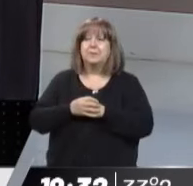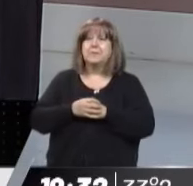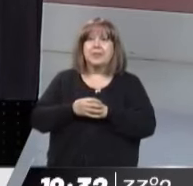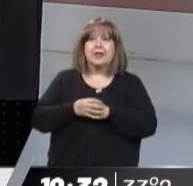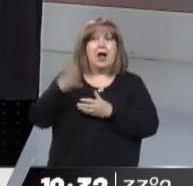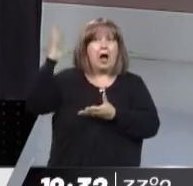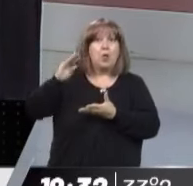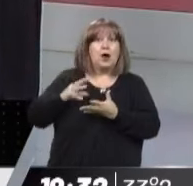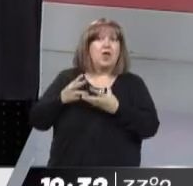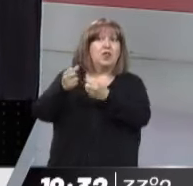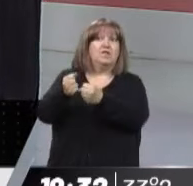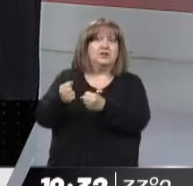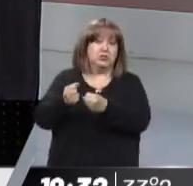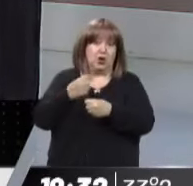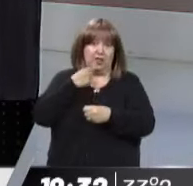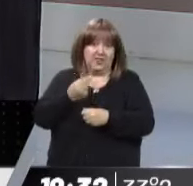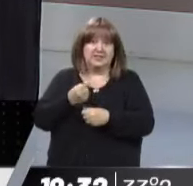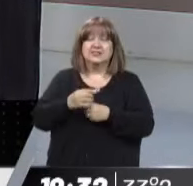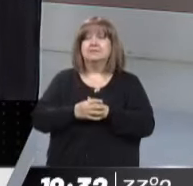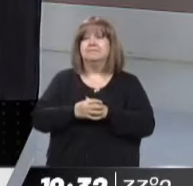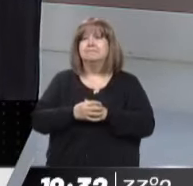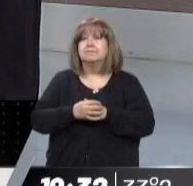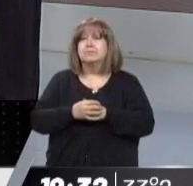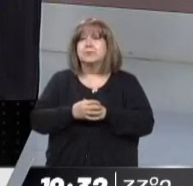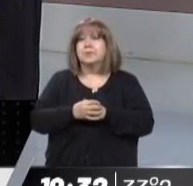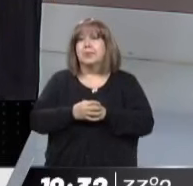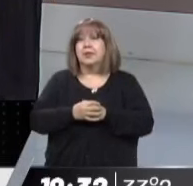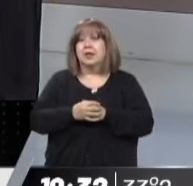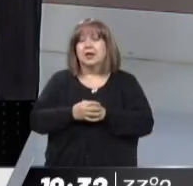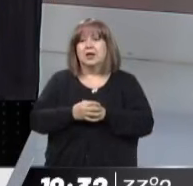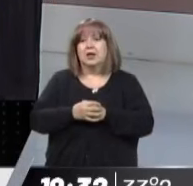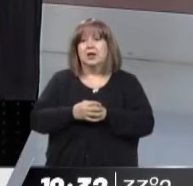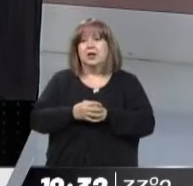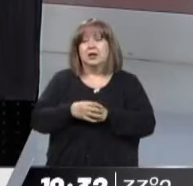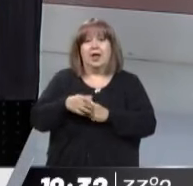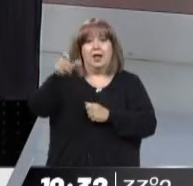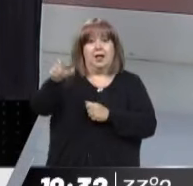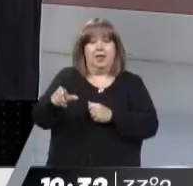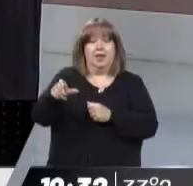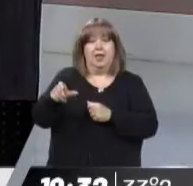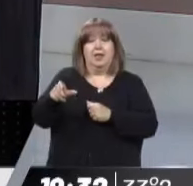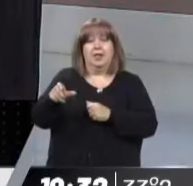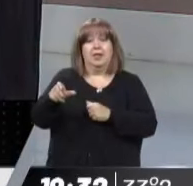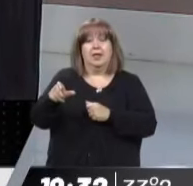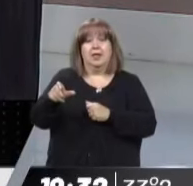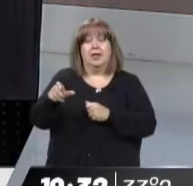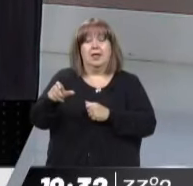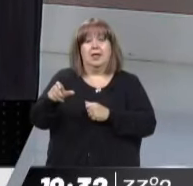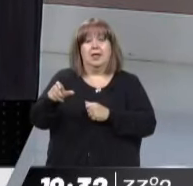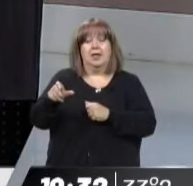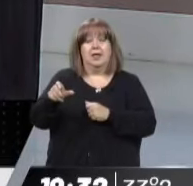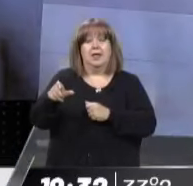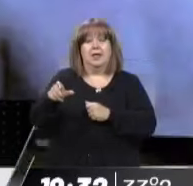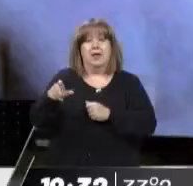defensa ahora aduce a que este ser lo mató, o sea,